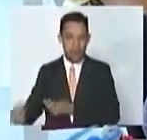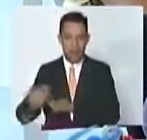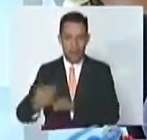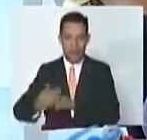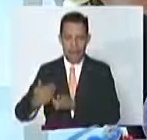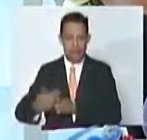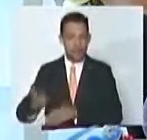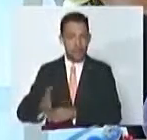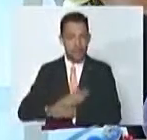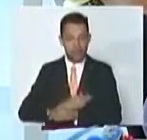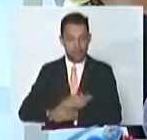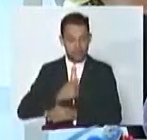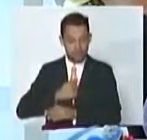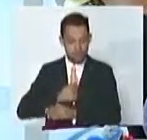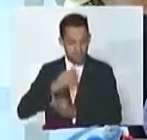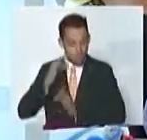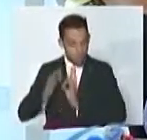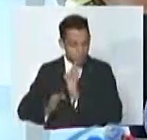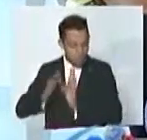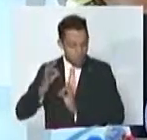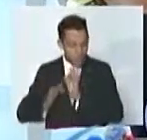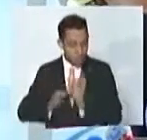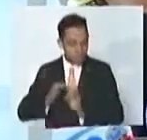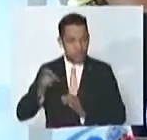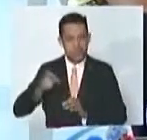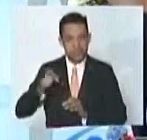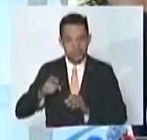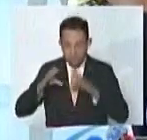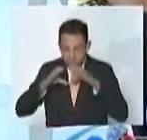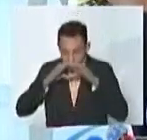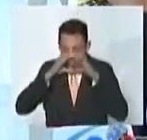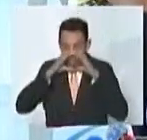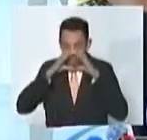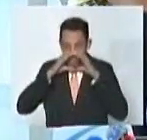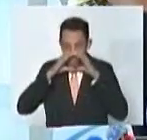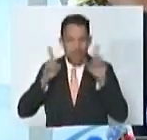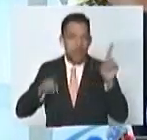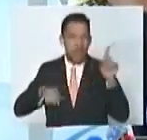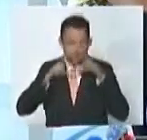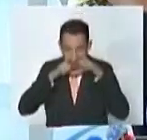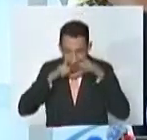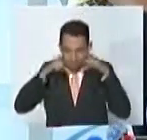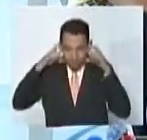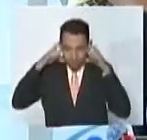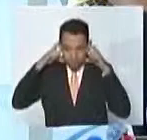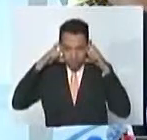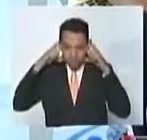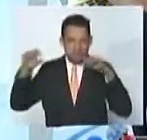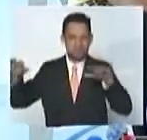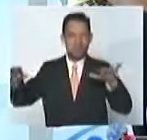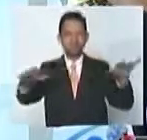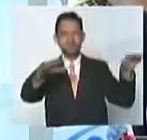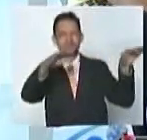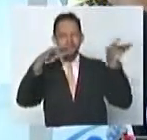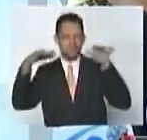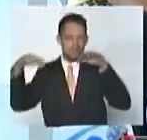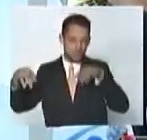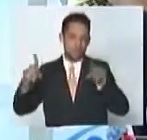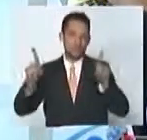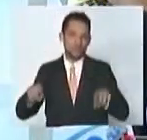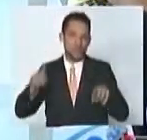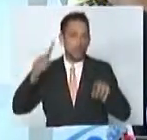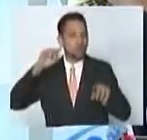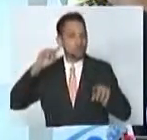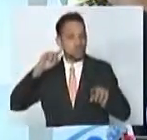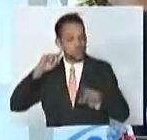habló que, así como hemos hablado de las caretas para cuidarse en las personas que trabajan con 1000 contaminantes, también hay